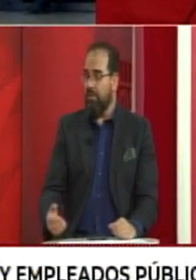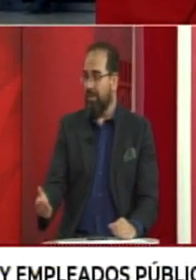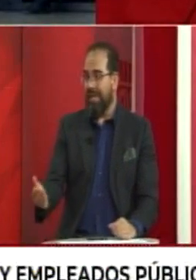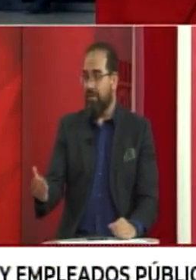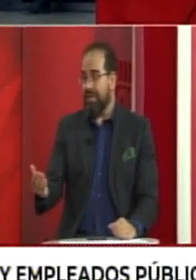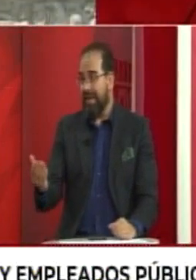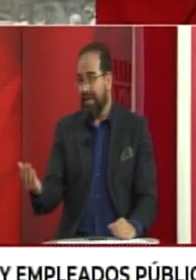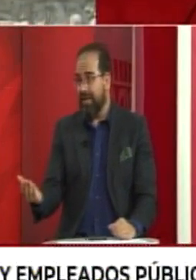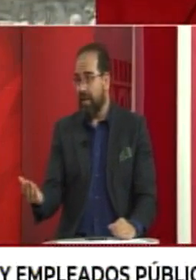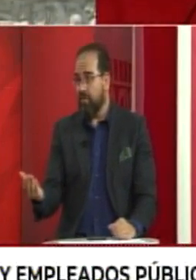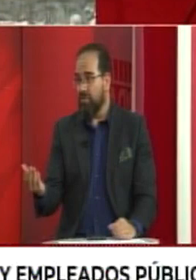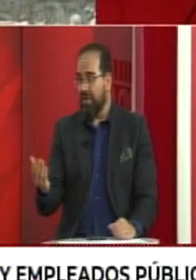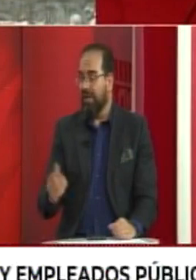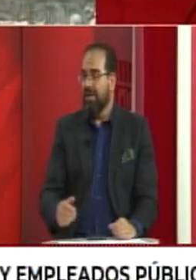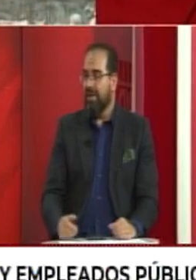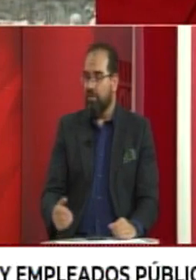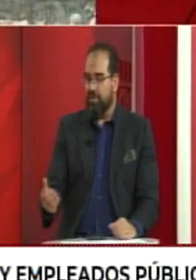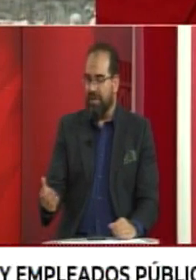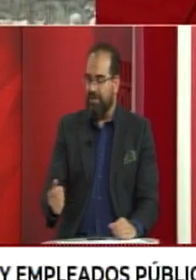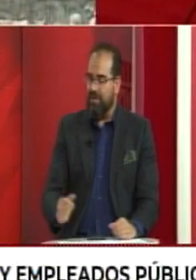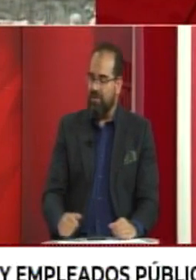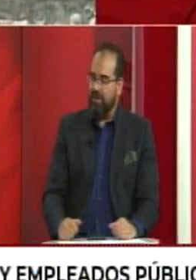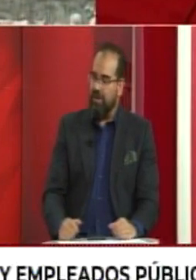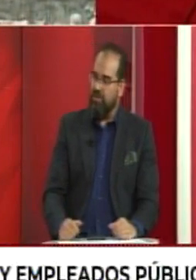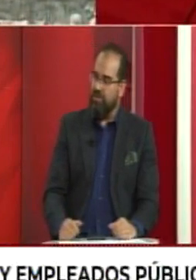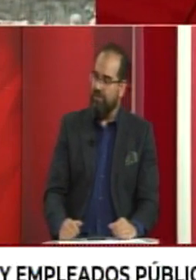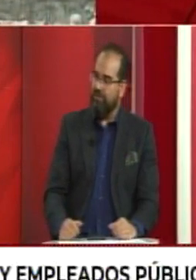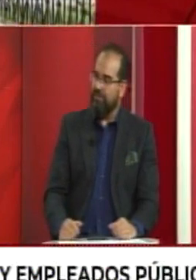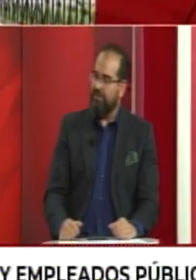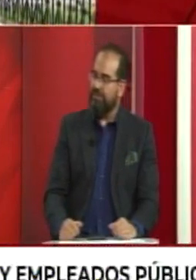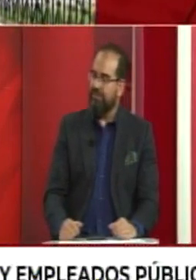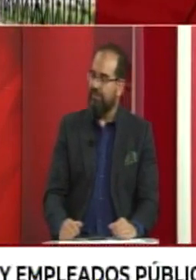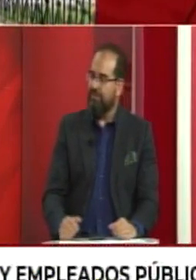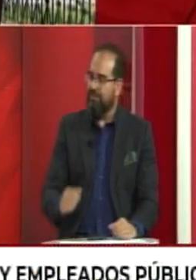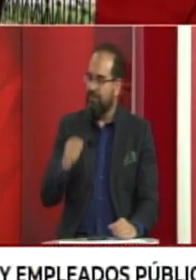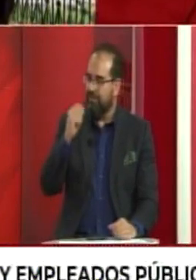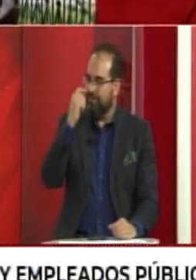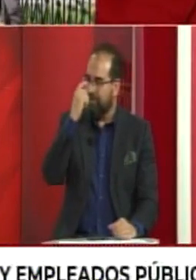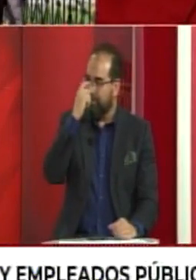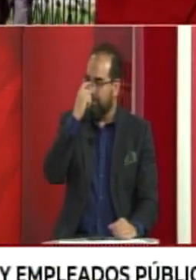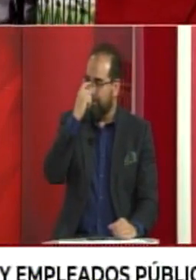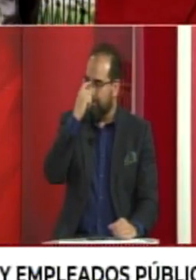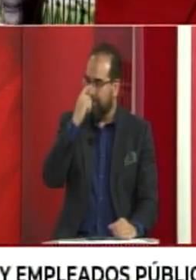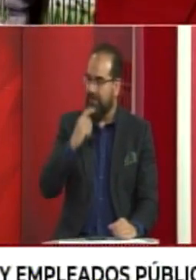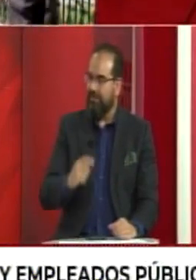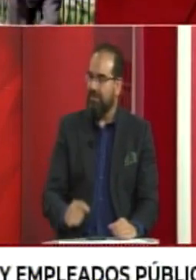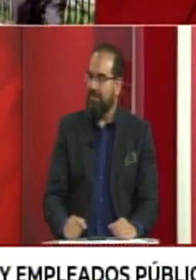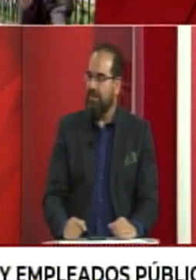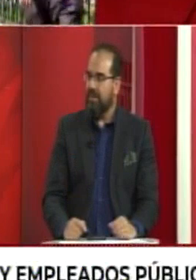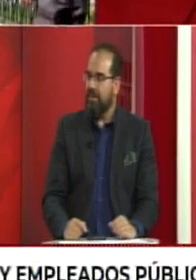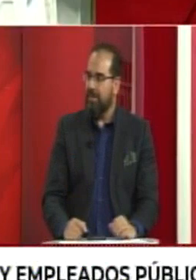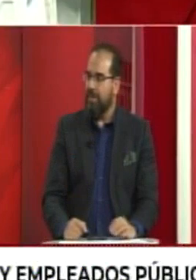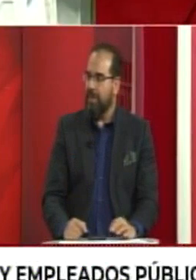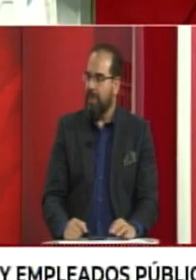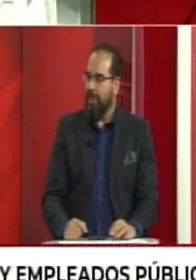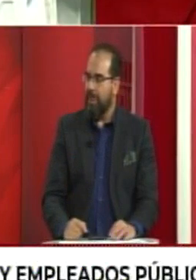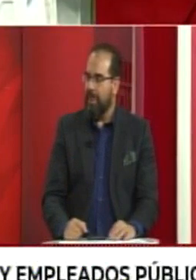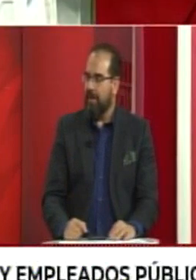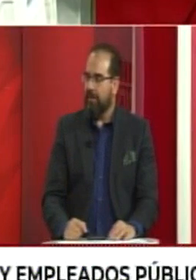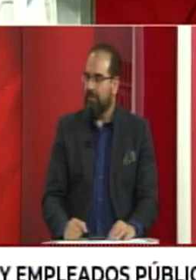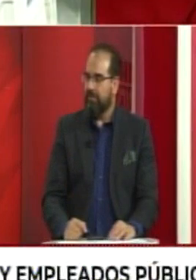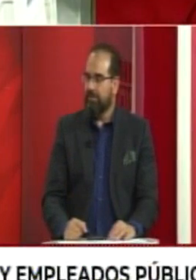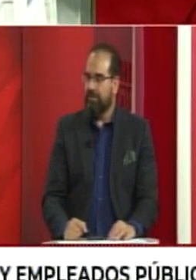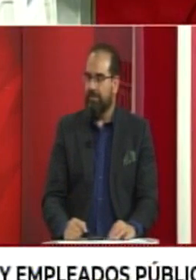ya no es lo mismo, porque ya no está la gente que conocía los procedimientos internos. Así es, entonces este anuncio, pues también es